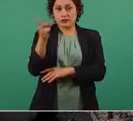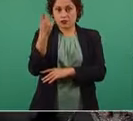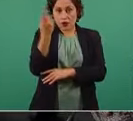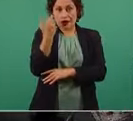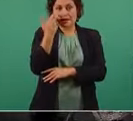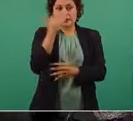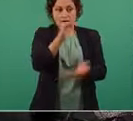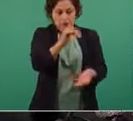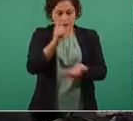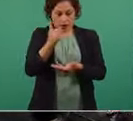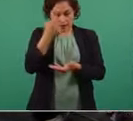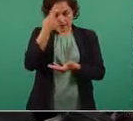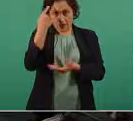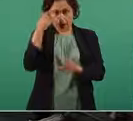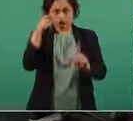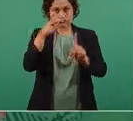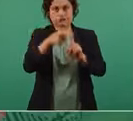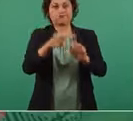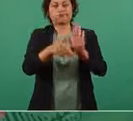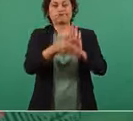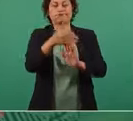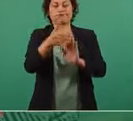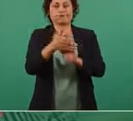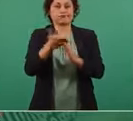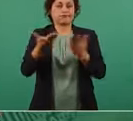cuando menos lo que